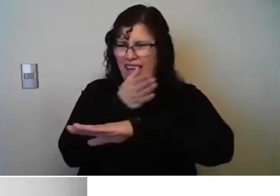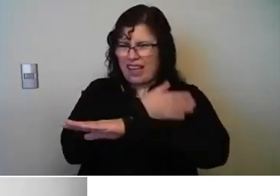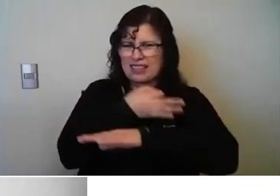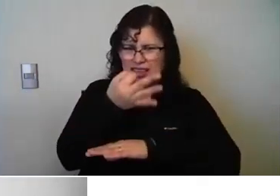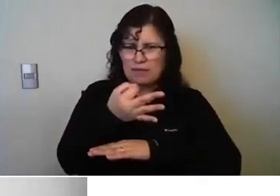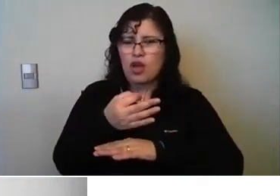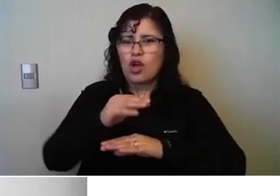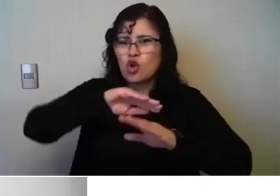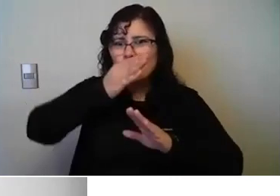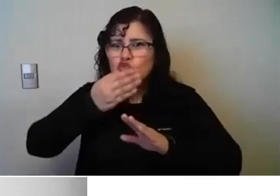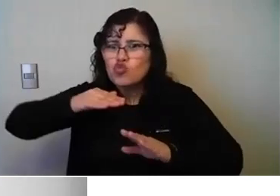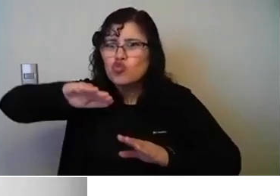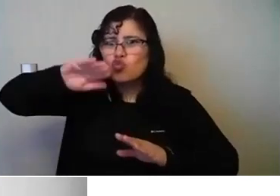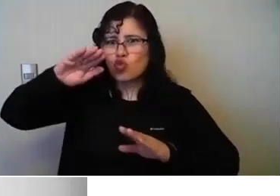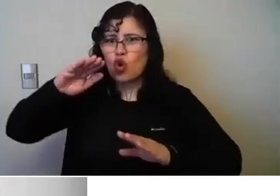surco calcarino,